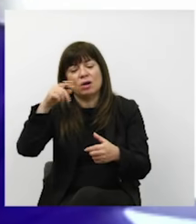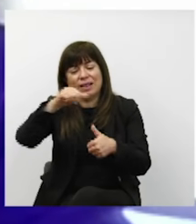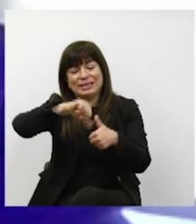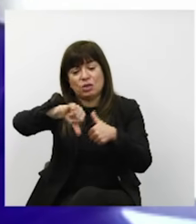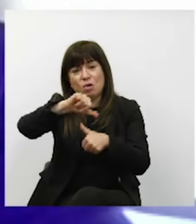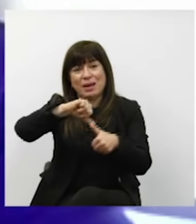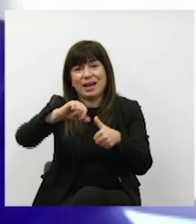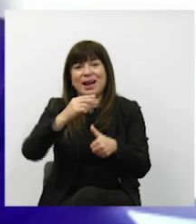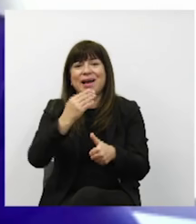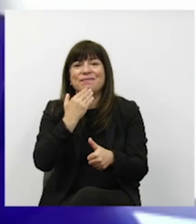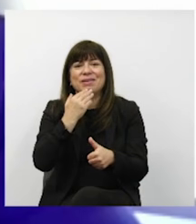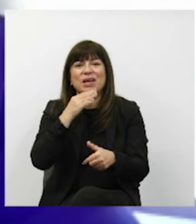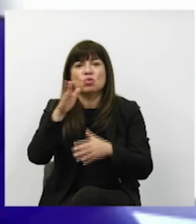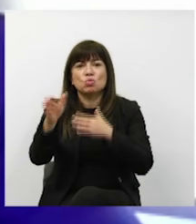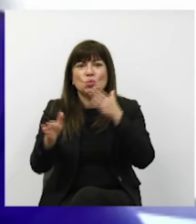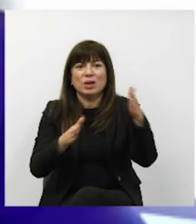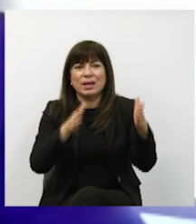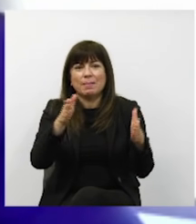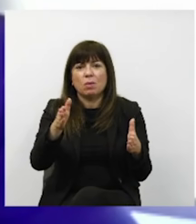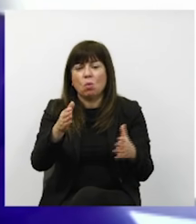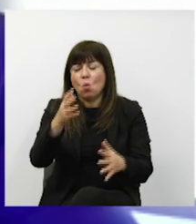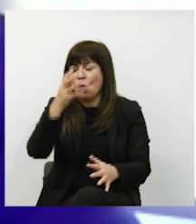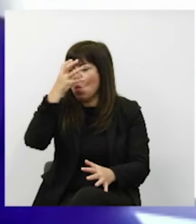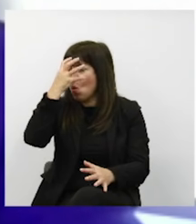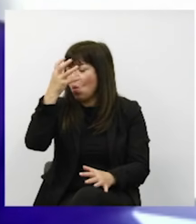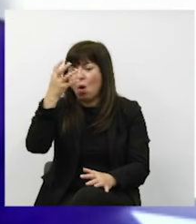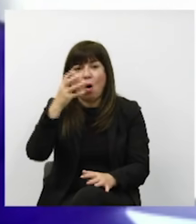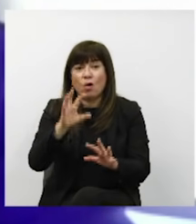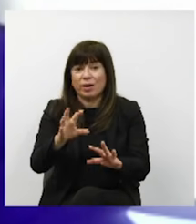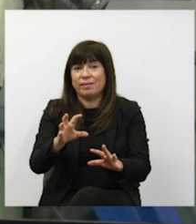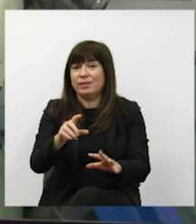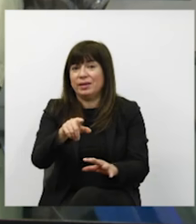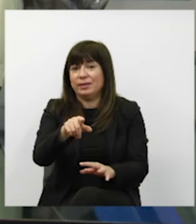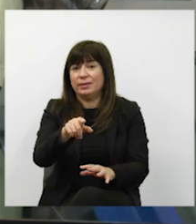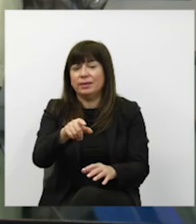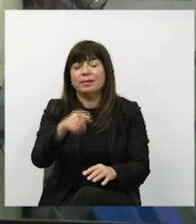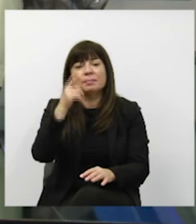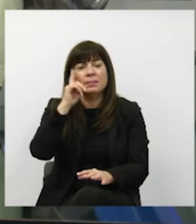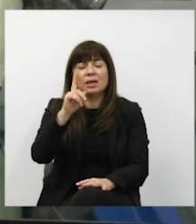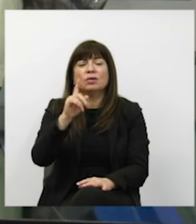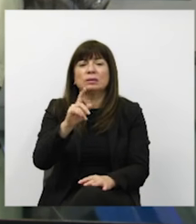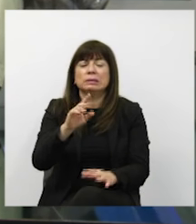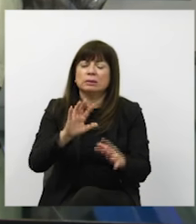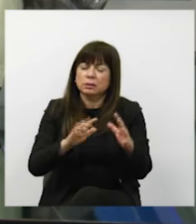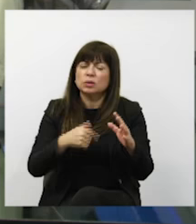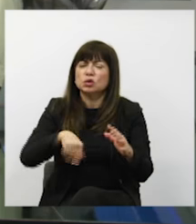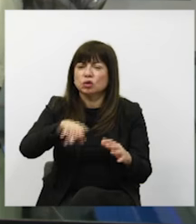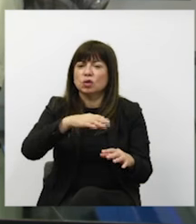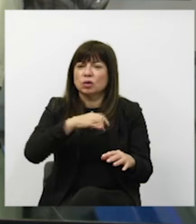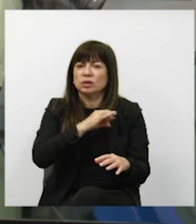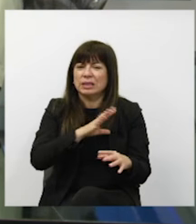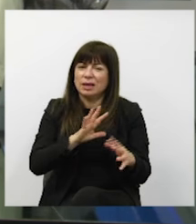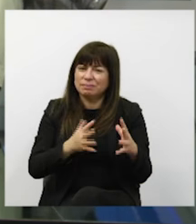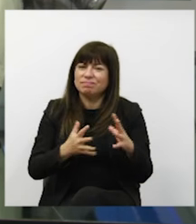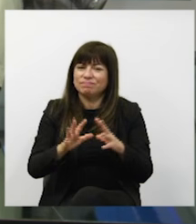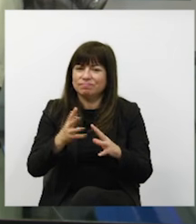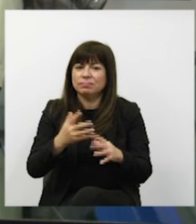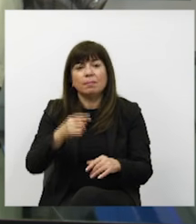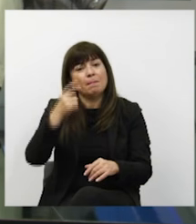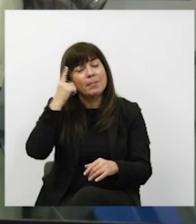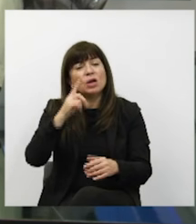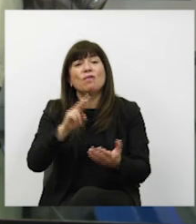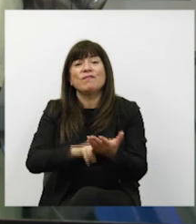turismo y remesa. Ahí el shock va a ser, pero brutal. Relativamente bien parados. Pero es cierto lo que